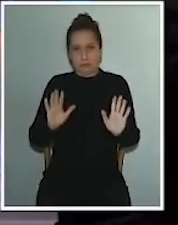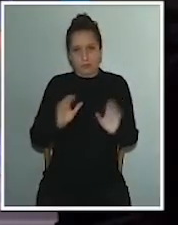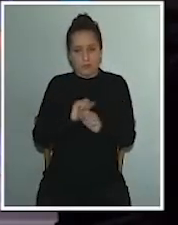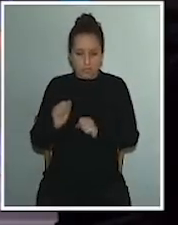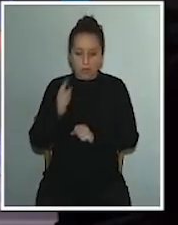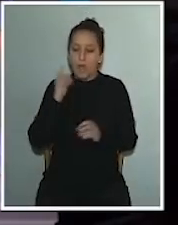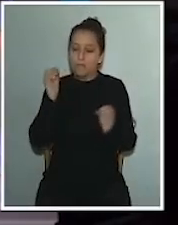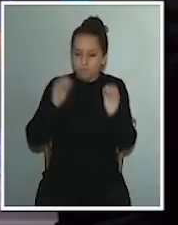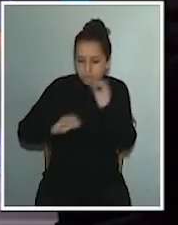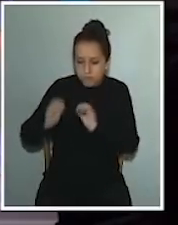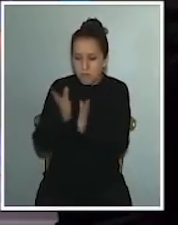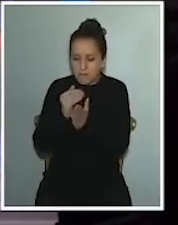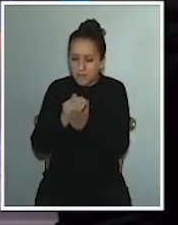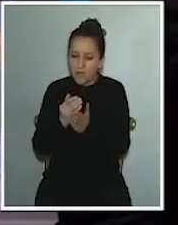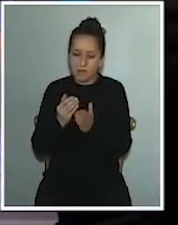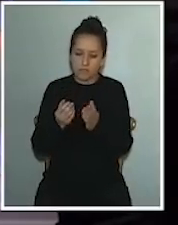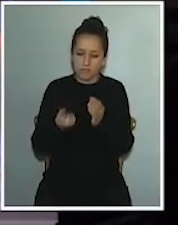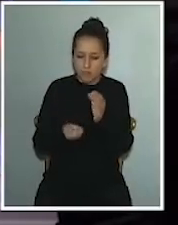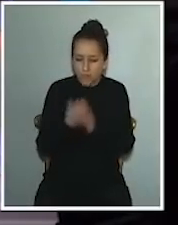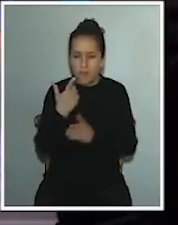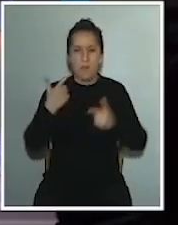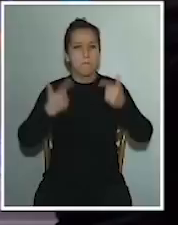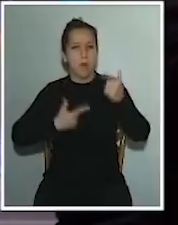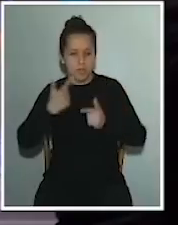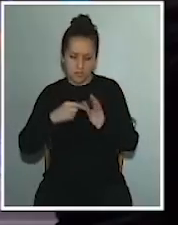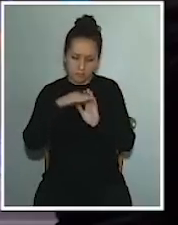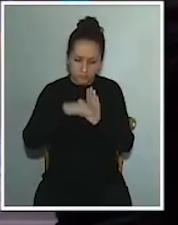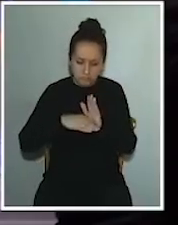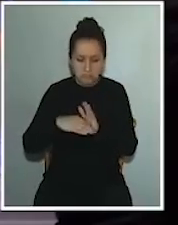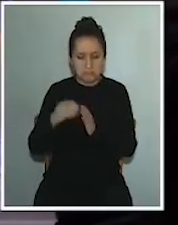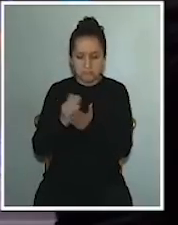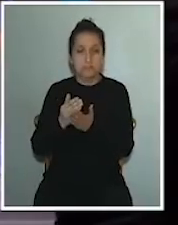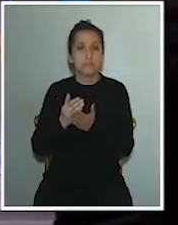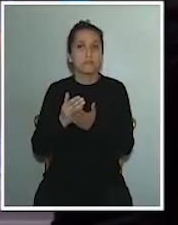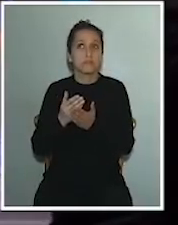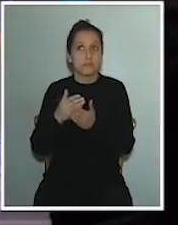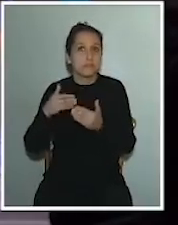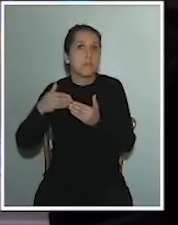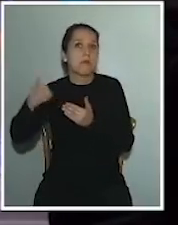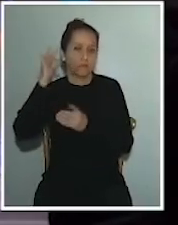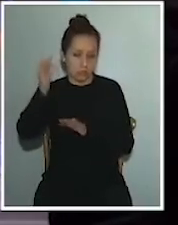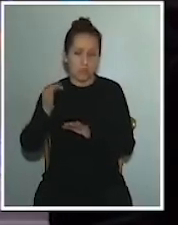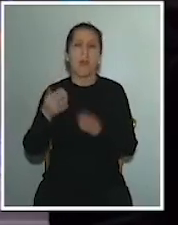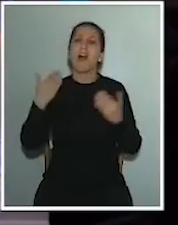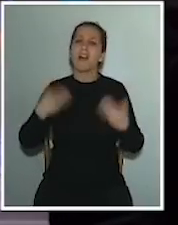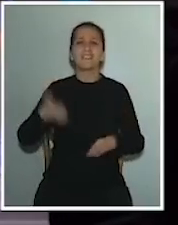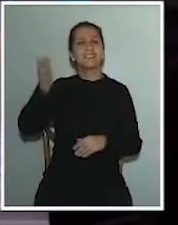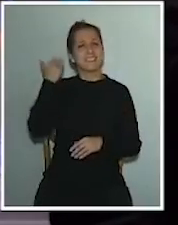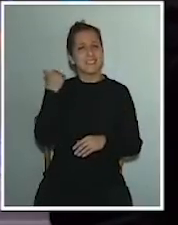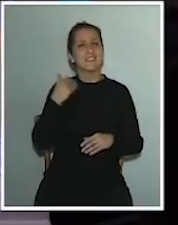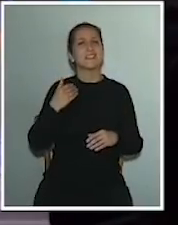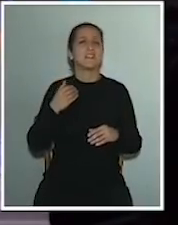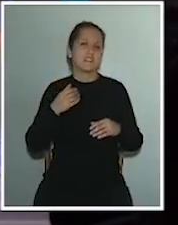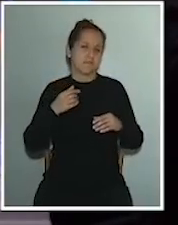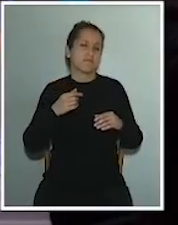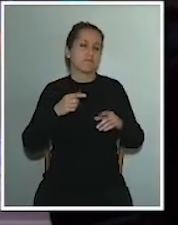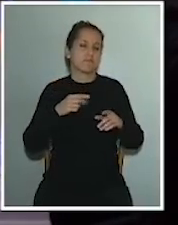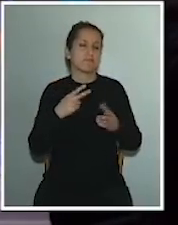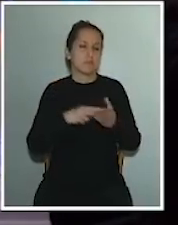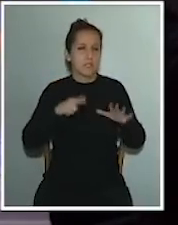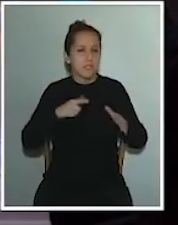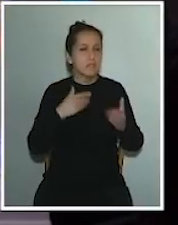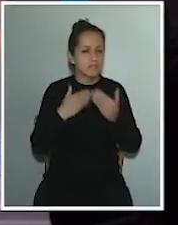políticas públicas y que se discutió en la elección presidencial anterior algunos de los temas que se plantean acá